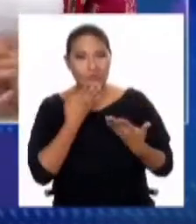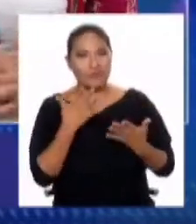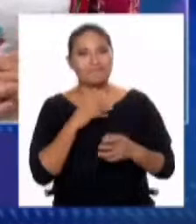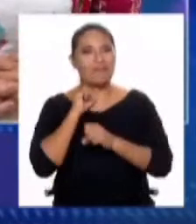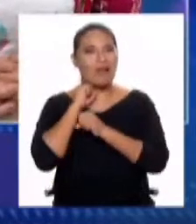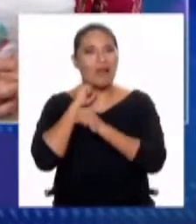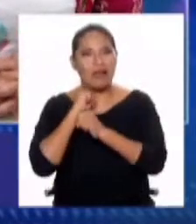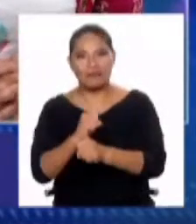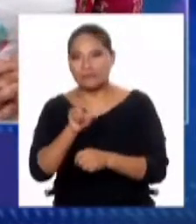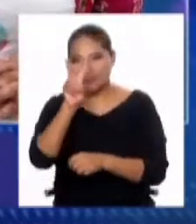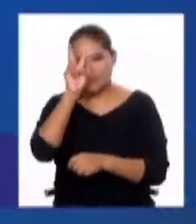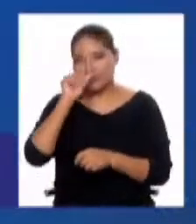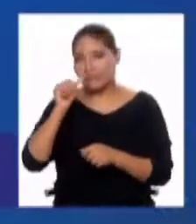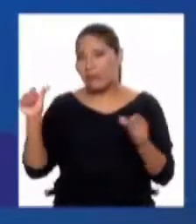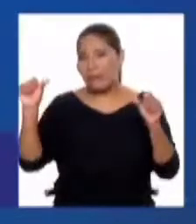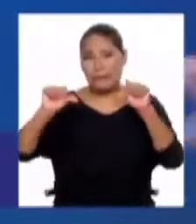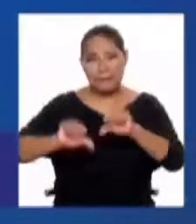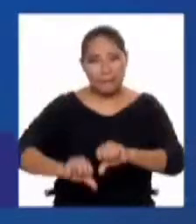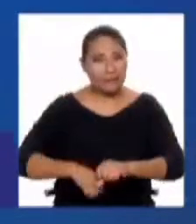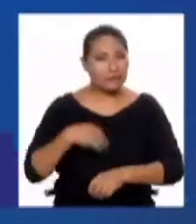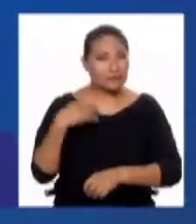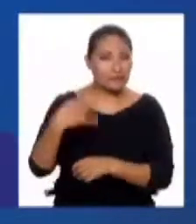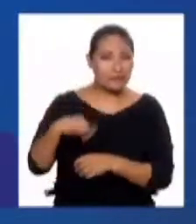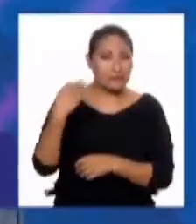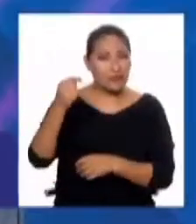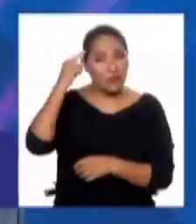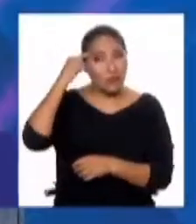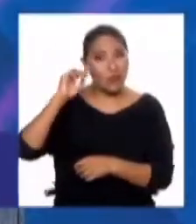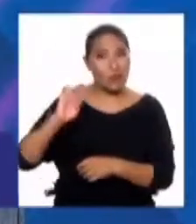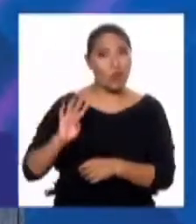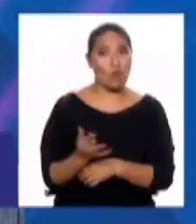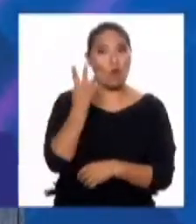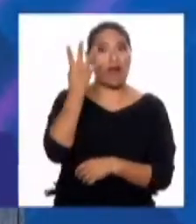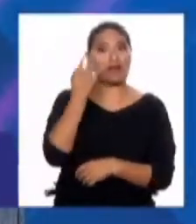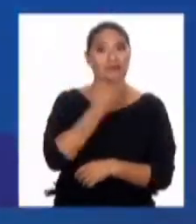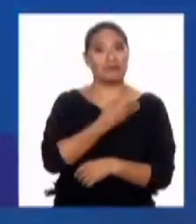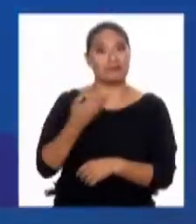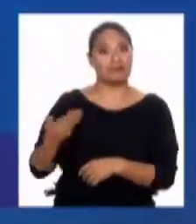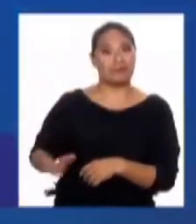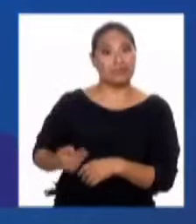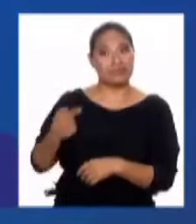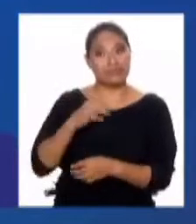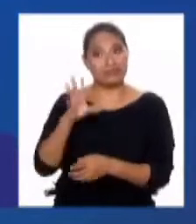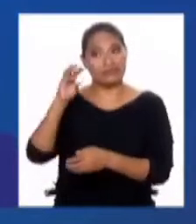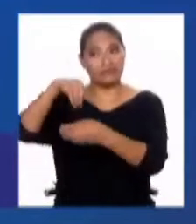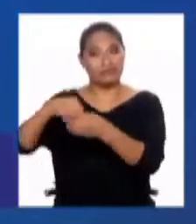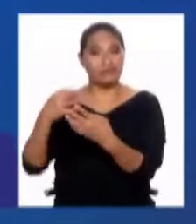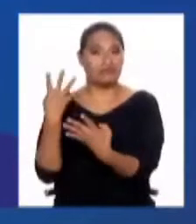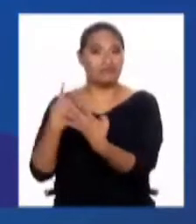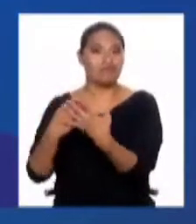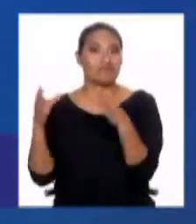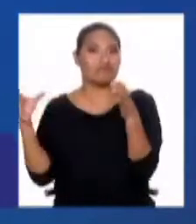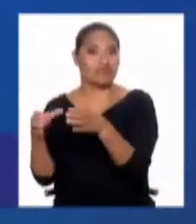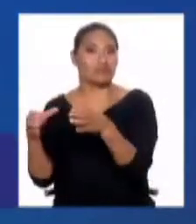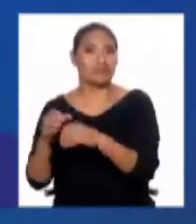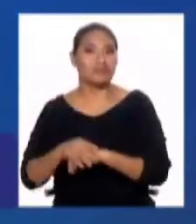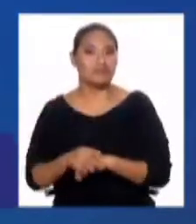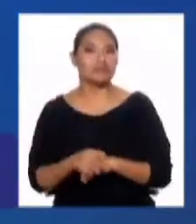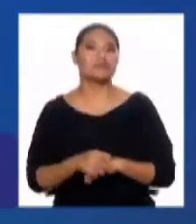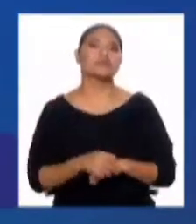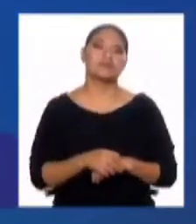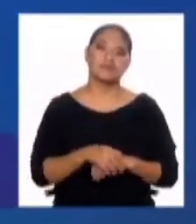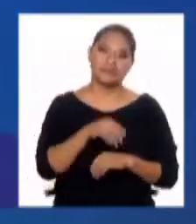condenados a una situación? Yo sí creo que es posible. En donde por ahí que viene un cuarto presidente. Si el pueblo peruano realmente pudiera,